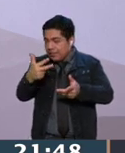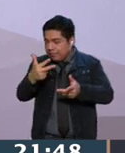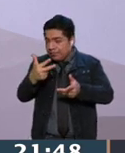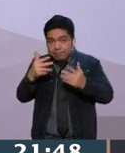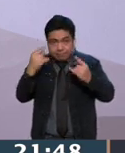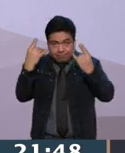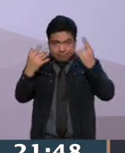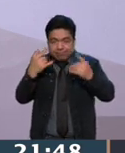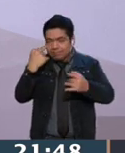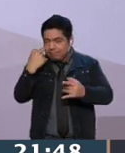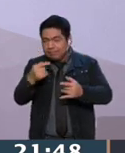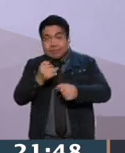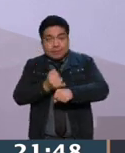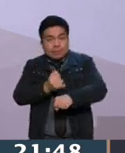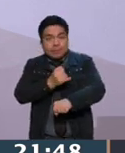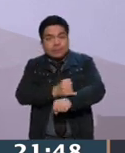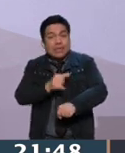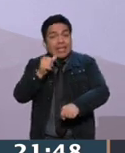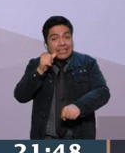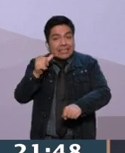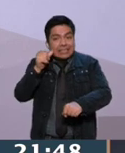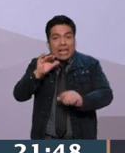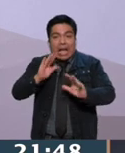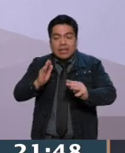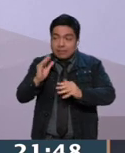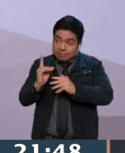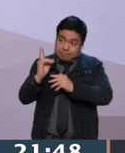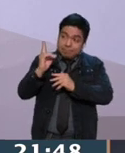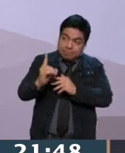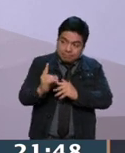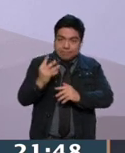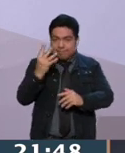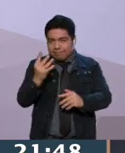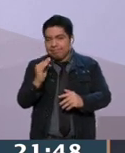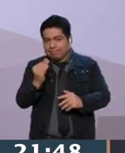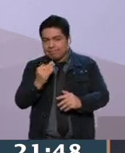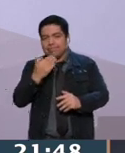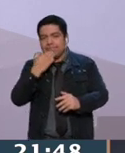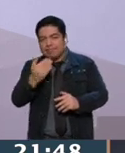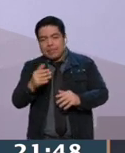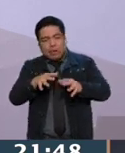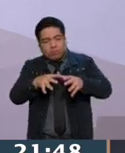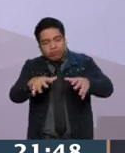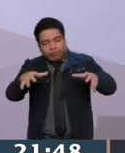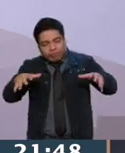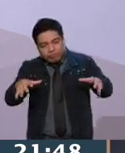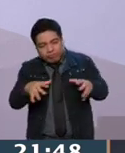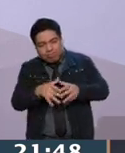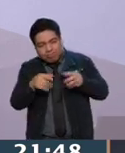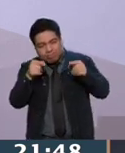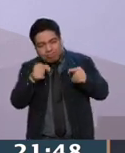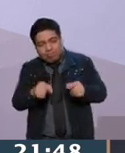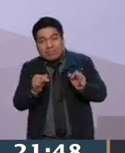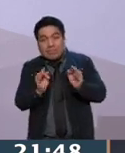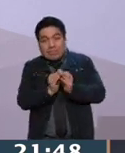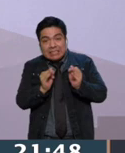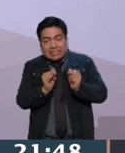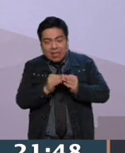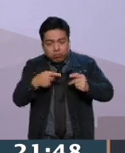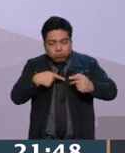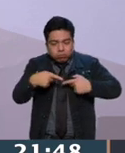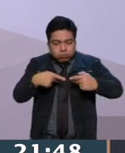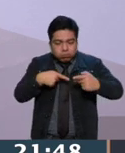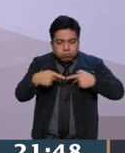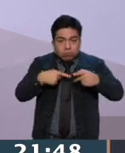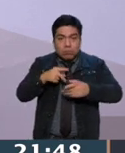en Iztapalapa, que desde ayer y hasta el próximo domingo 4 de febrero ofrecerá en la Macroplaza de la Demarcación tamales preparados con ingredientes